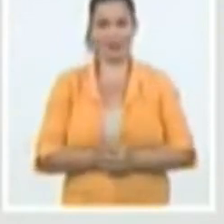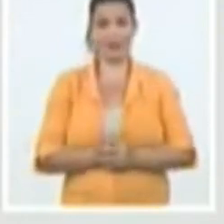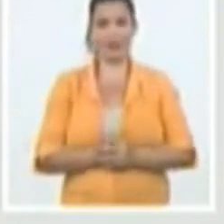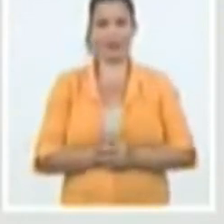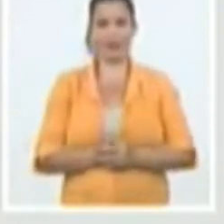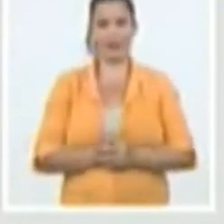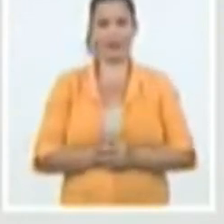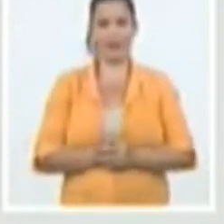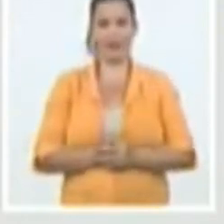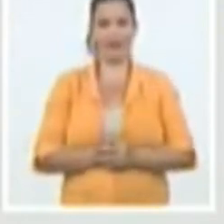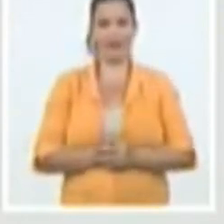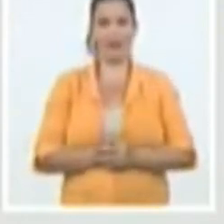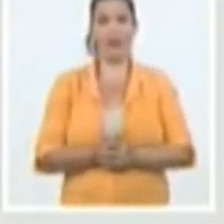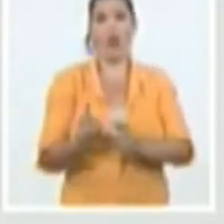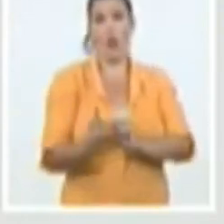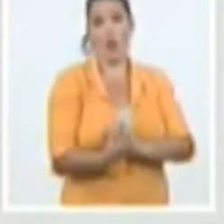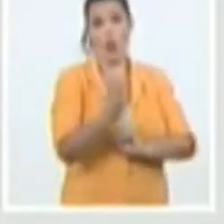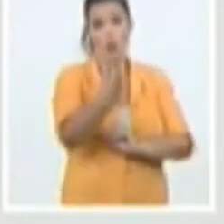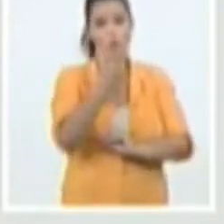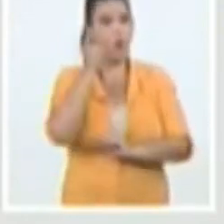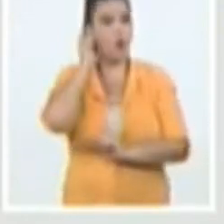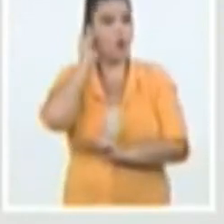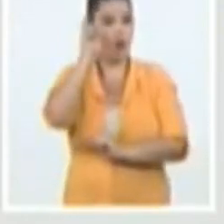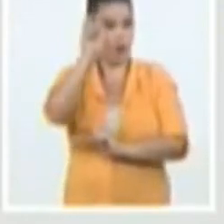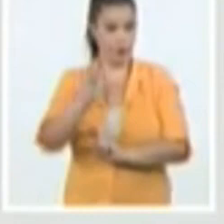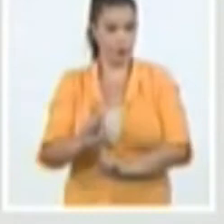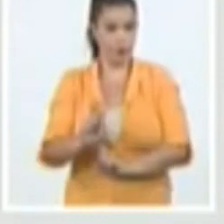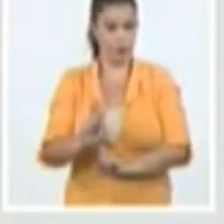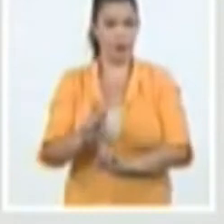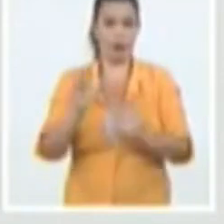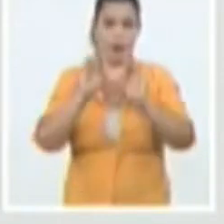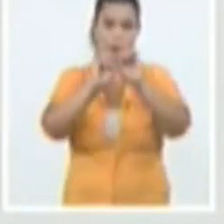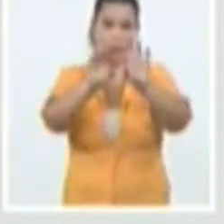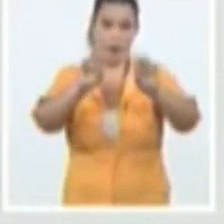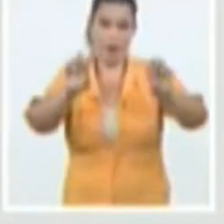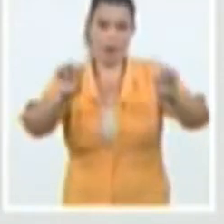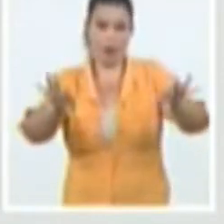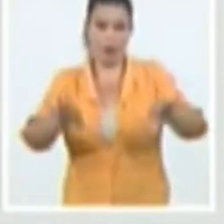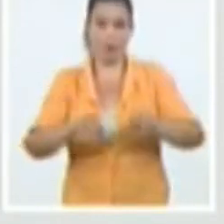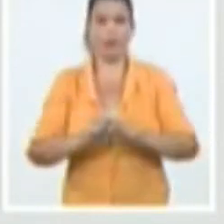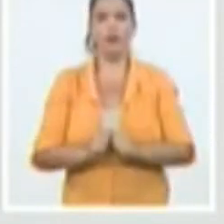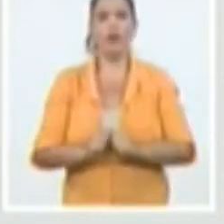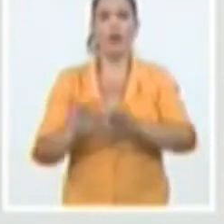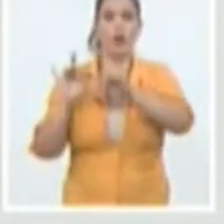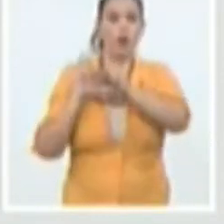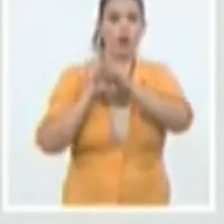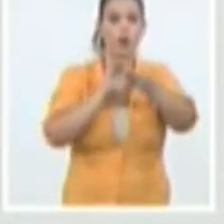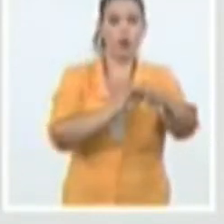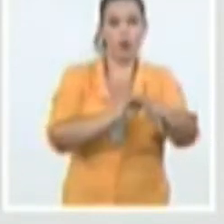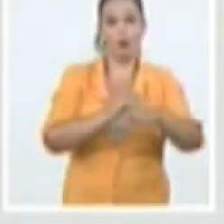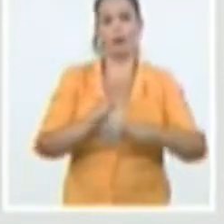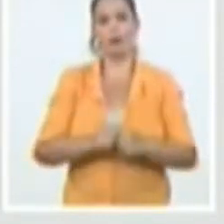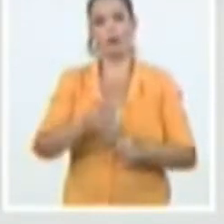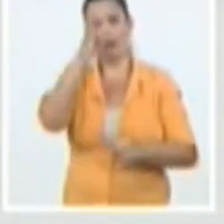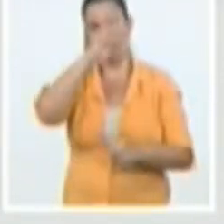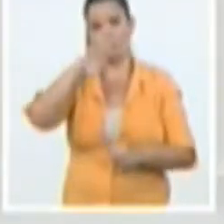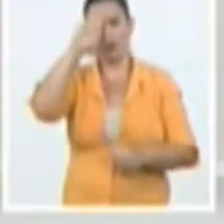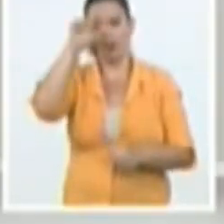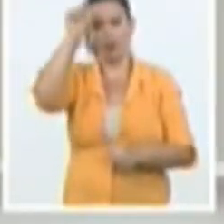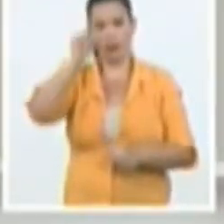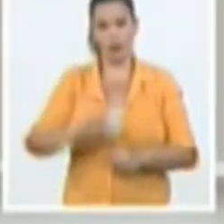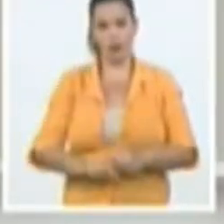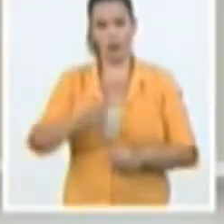Una de las promotoras de la provocación violenta, la ciudadana cubana Saily González